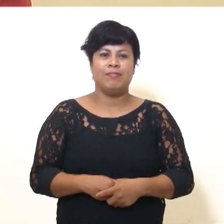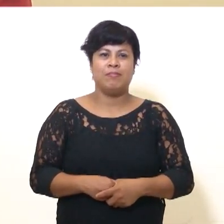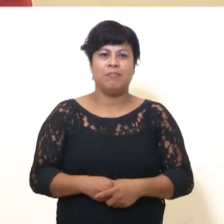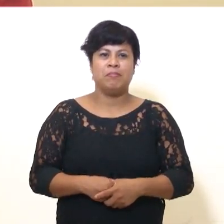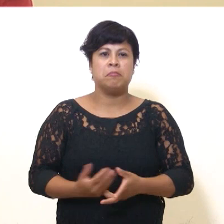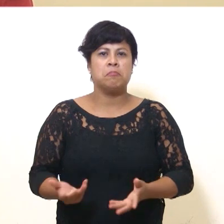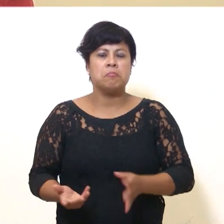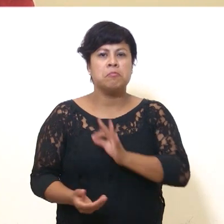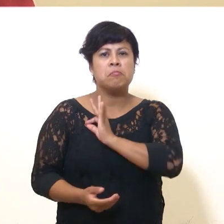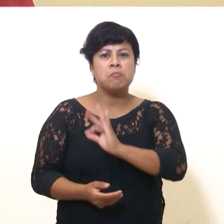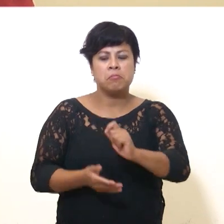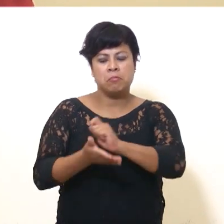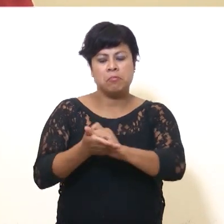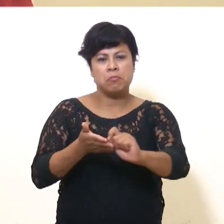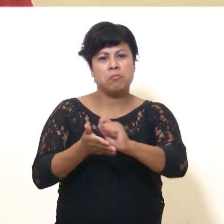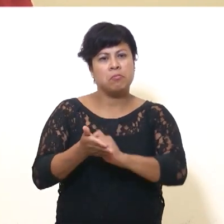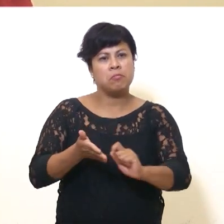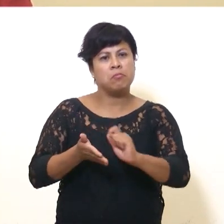es.